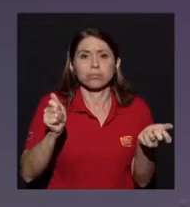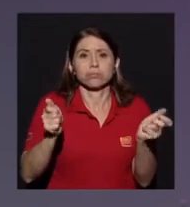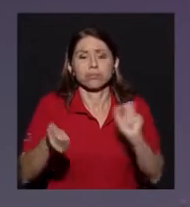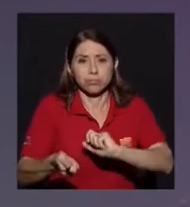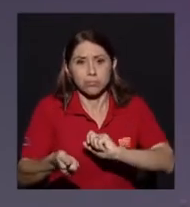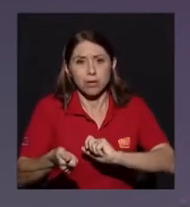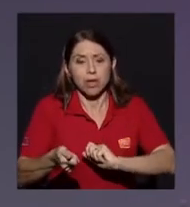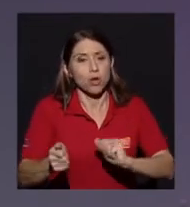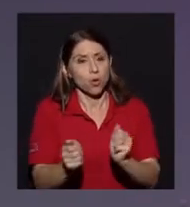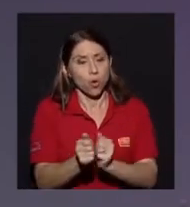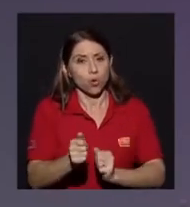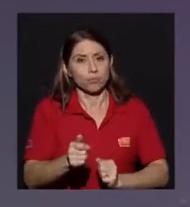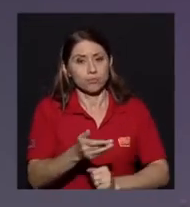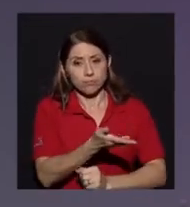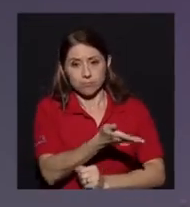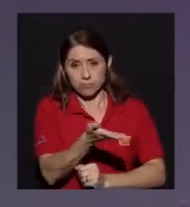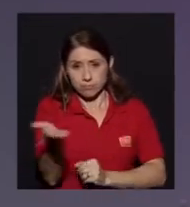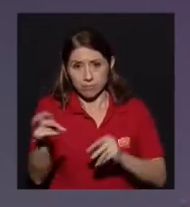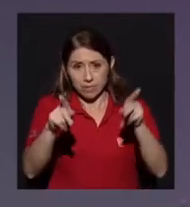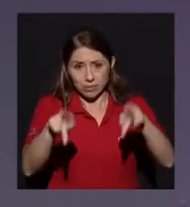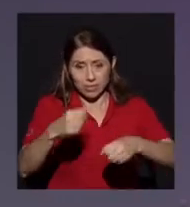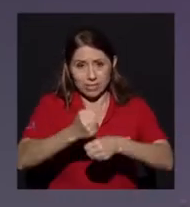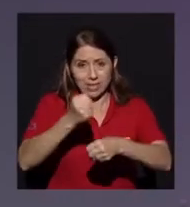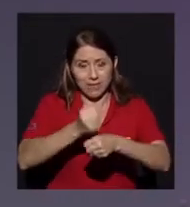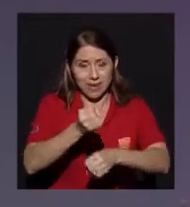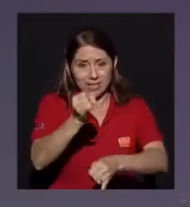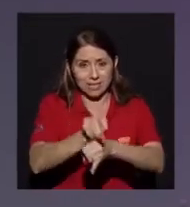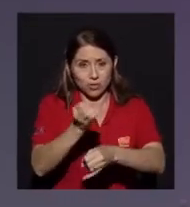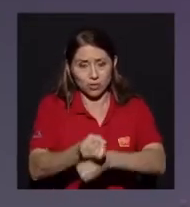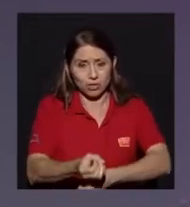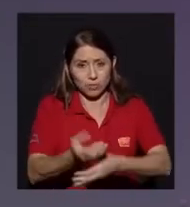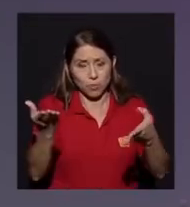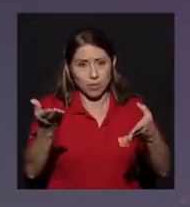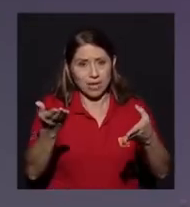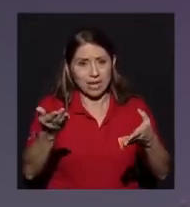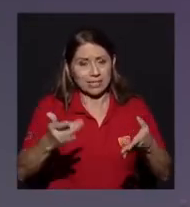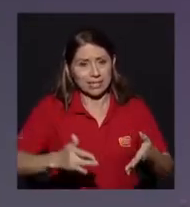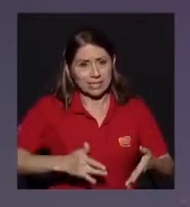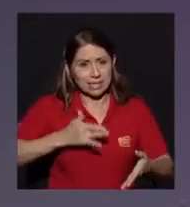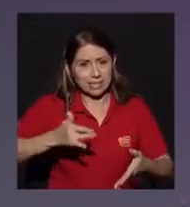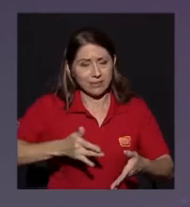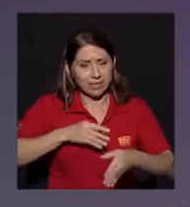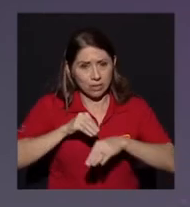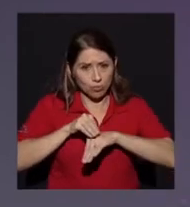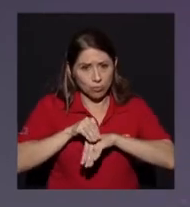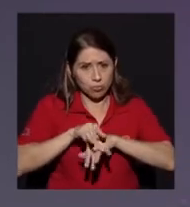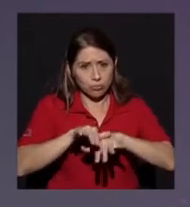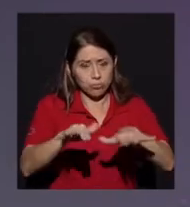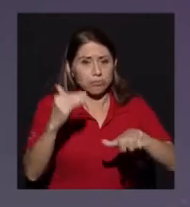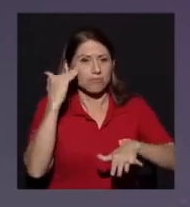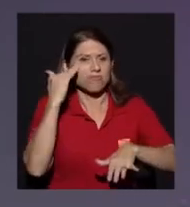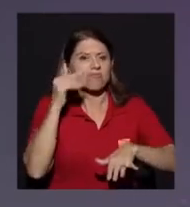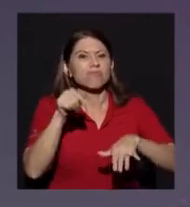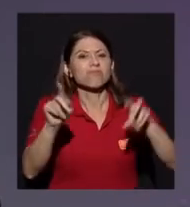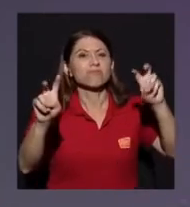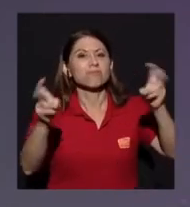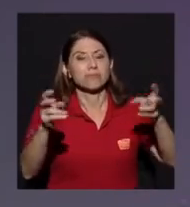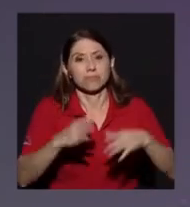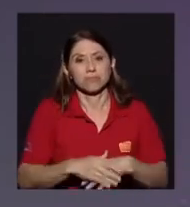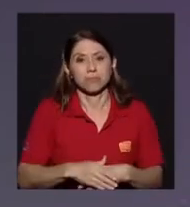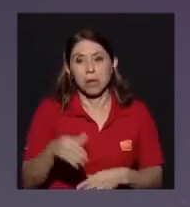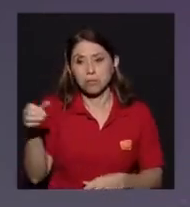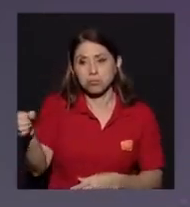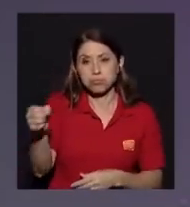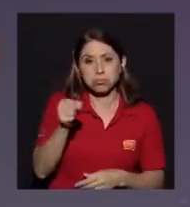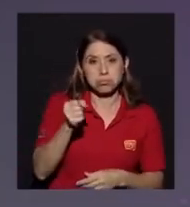de las personas que trabajan en instituciones públicas conociendo de qué se trata el tema y llevando testimonios